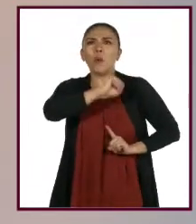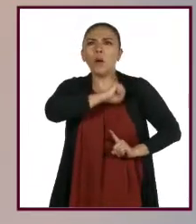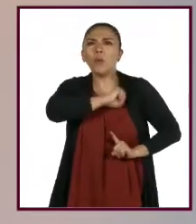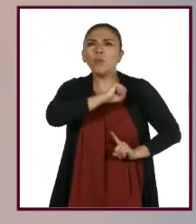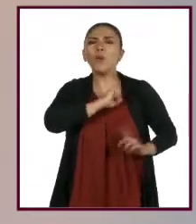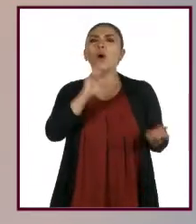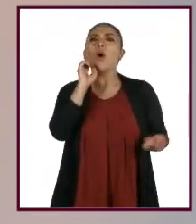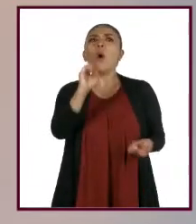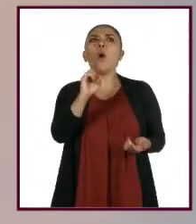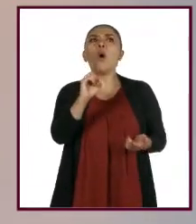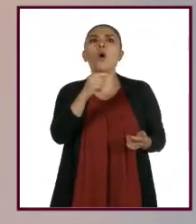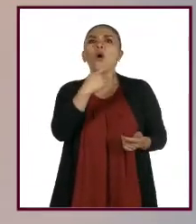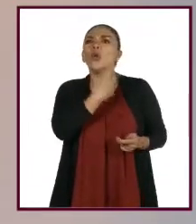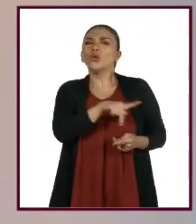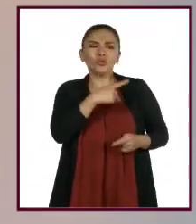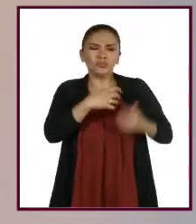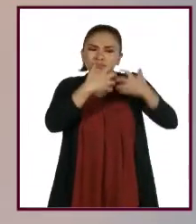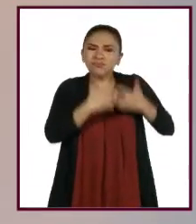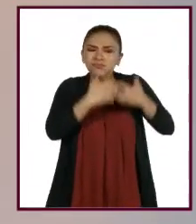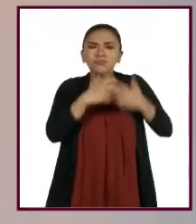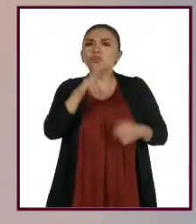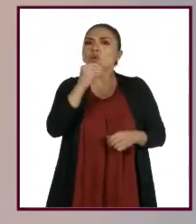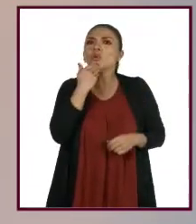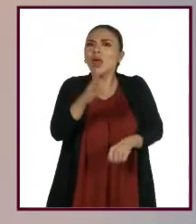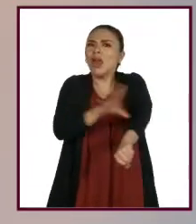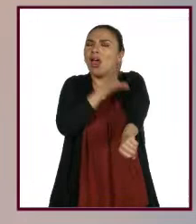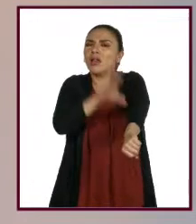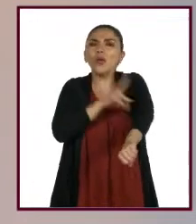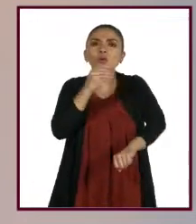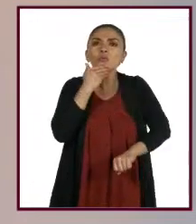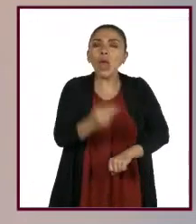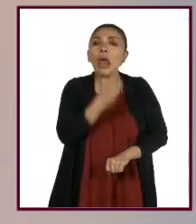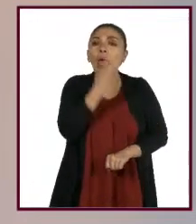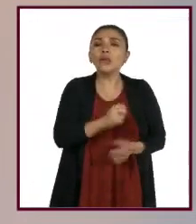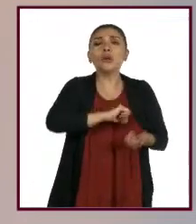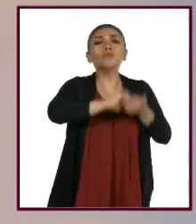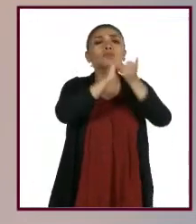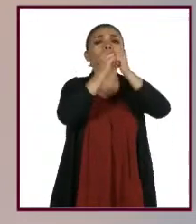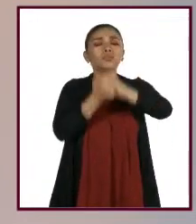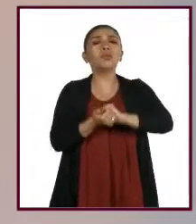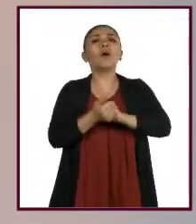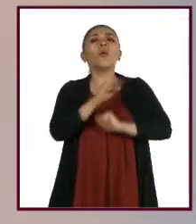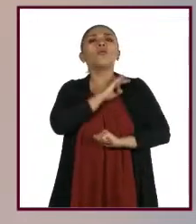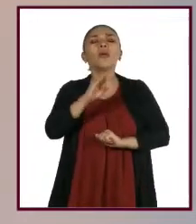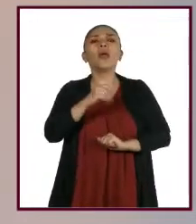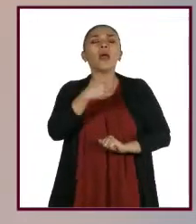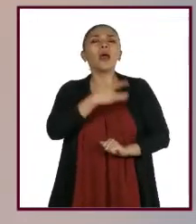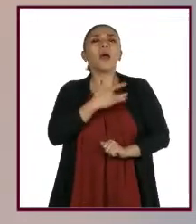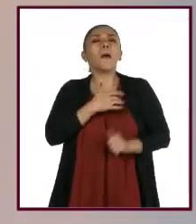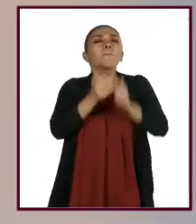decir, alteraciones en la conducción eléctrica del corazón y que generara a su vez un paro